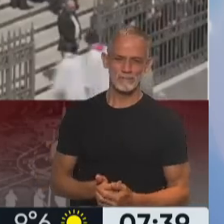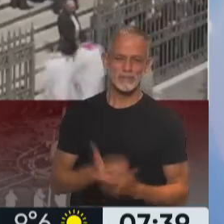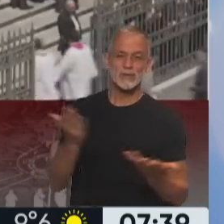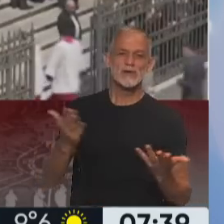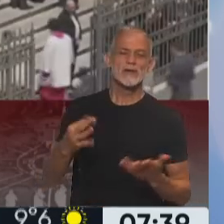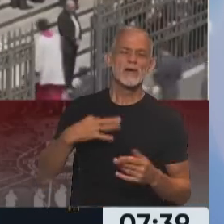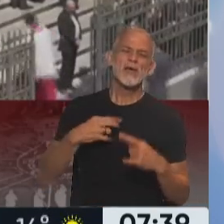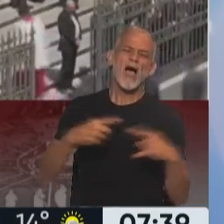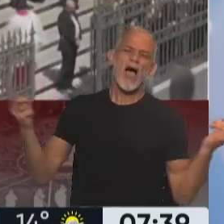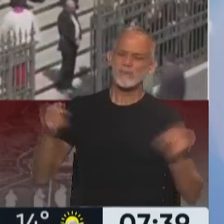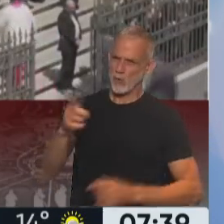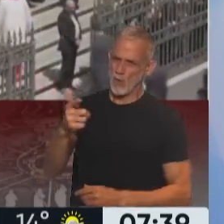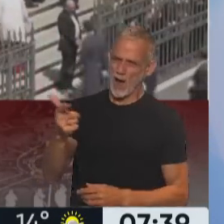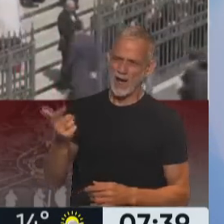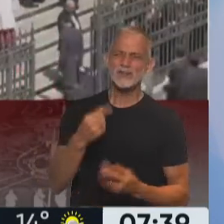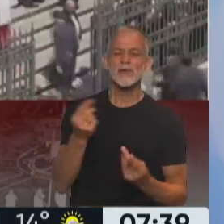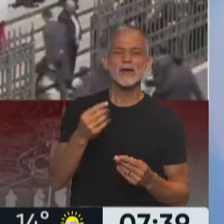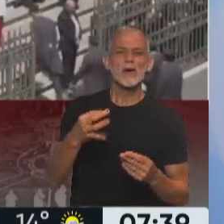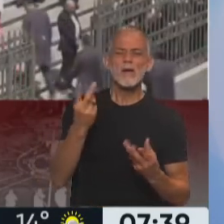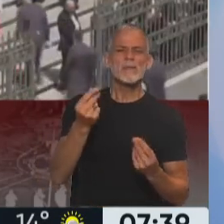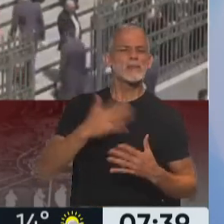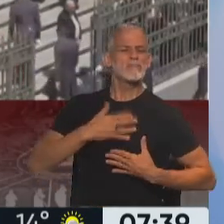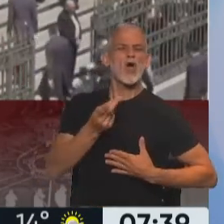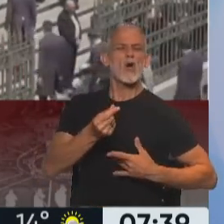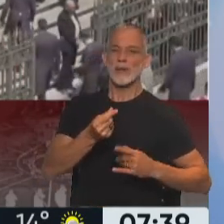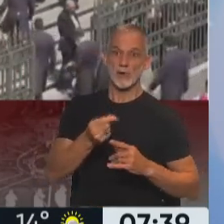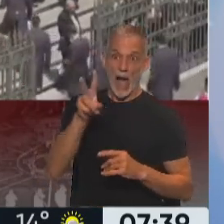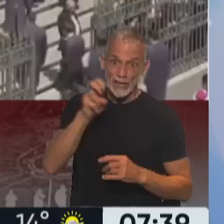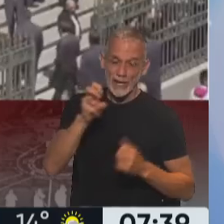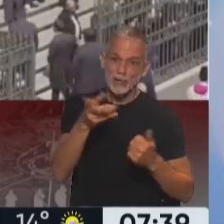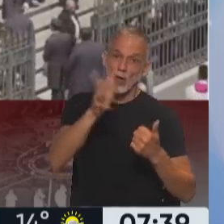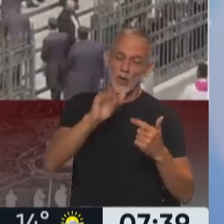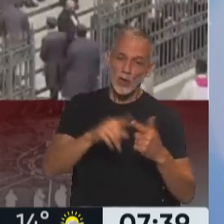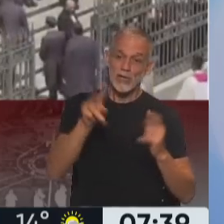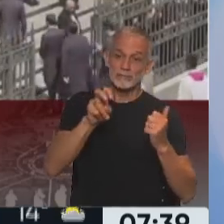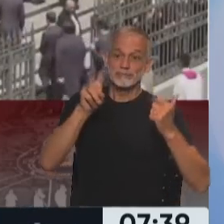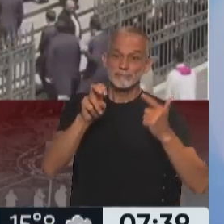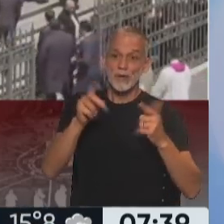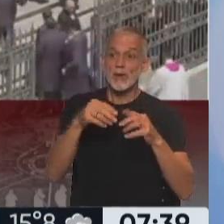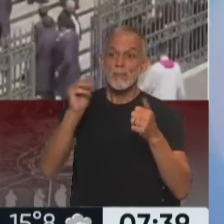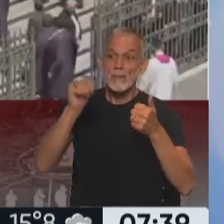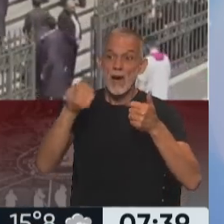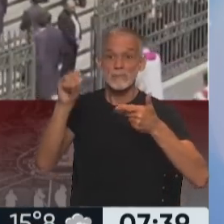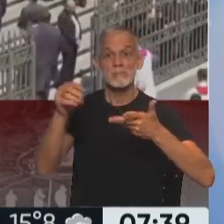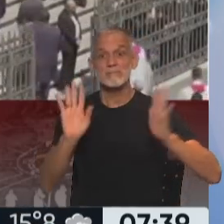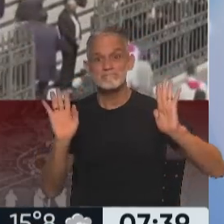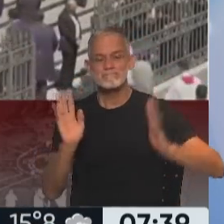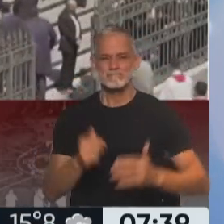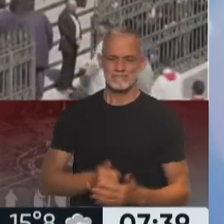vida comprada, decía Francisco, la alquilamos todos los días. Me quedó grabada esa, No, y aparte- esa y aparte- declaración y aparte en una es- entrevista que estuve mirando